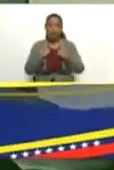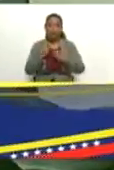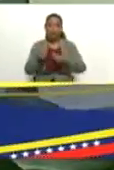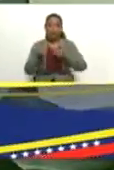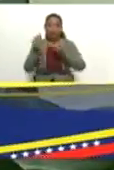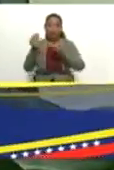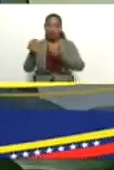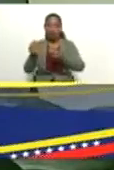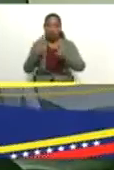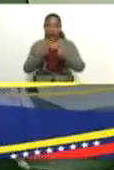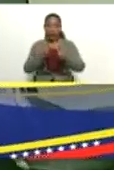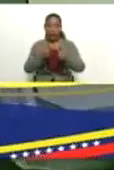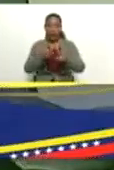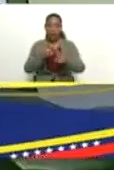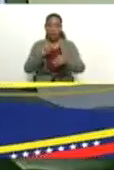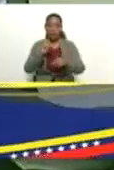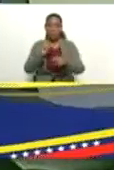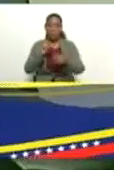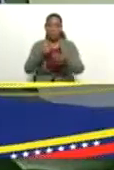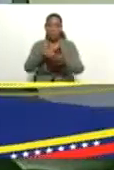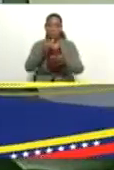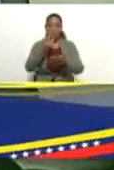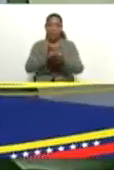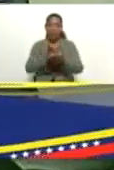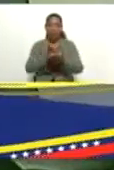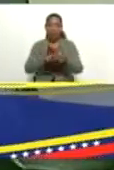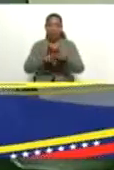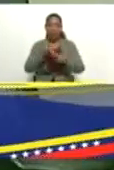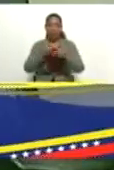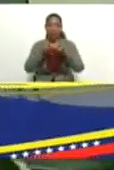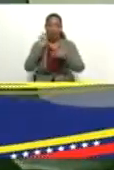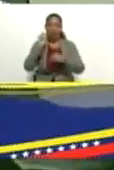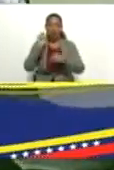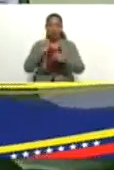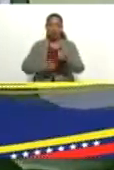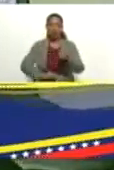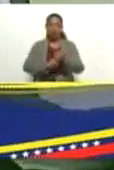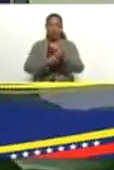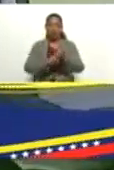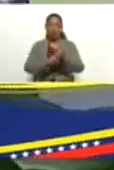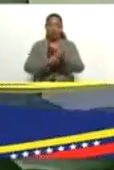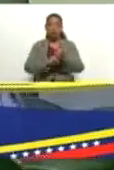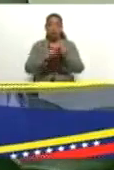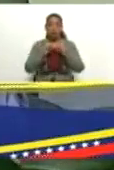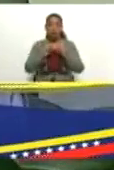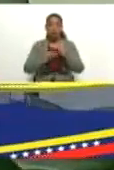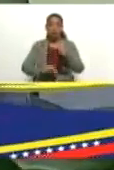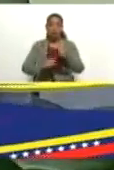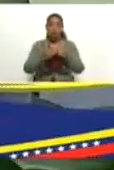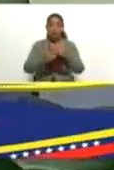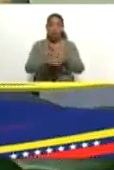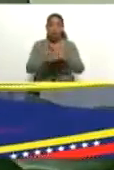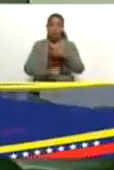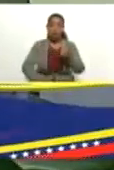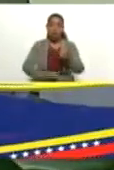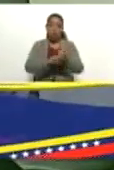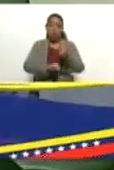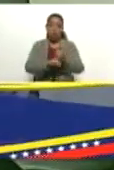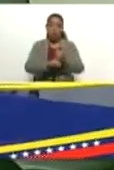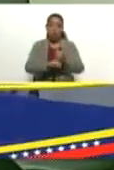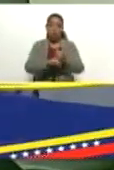viviendas, muy bien. Punto a favor. Las construimos. Muy bien. Punto a favor. Seguimos avanzando. Muy bien. Punto a favor. Y mi pregunta, ¿y el